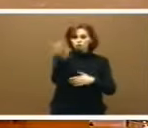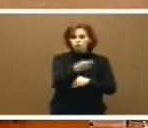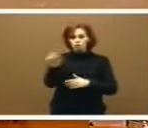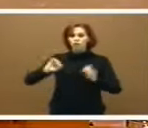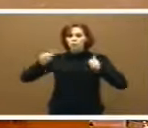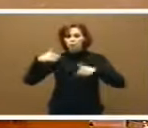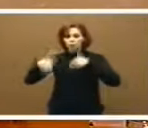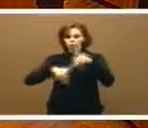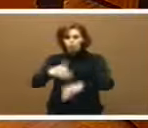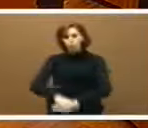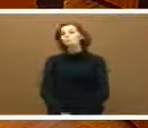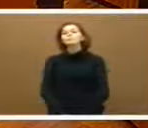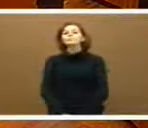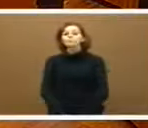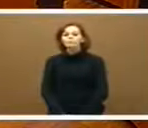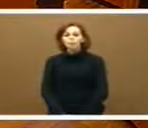votación.